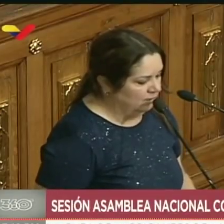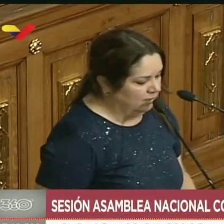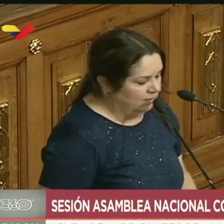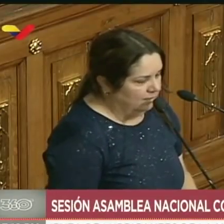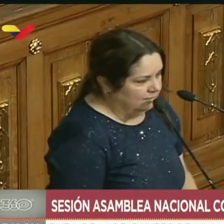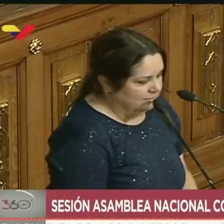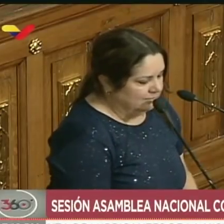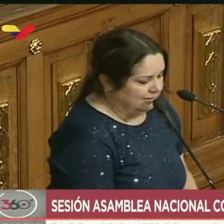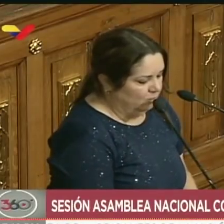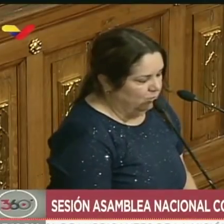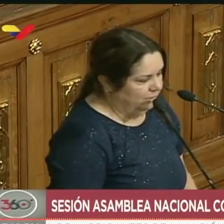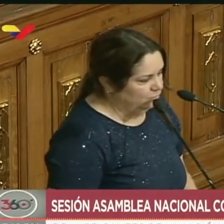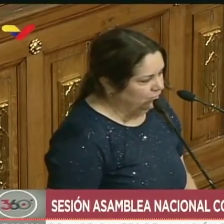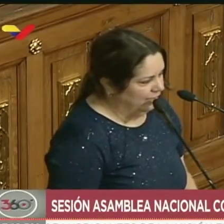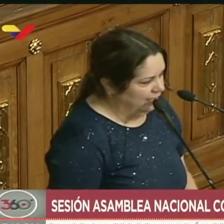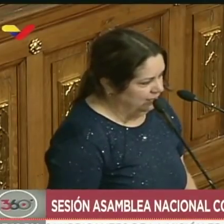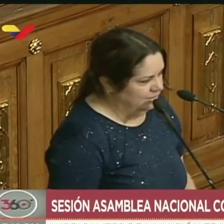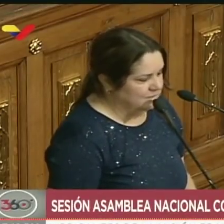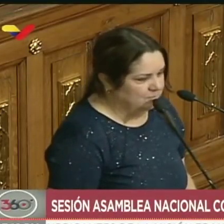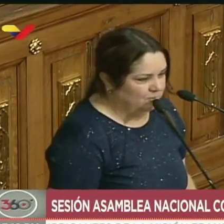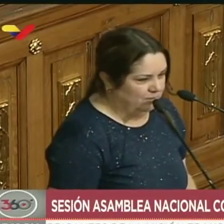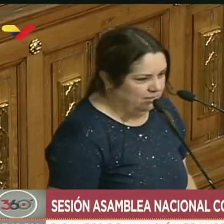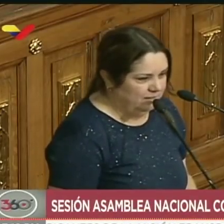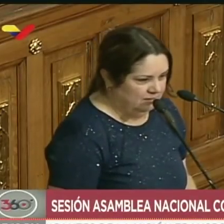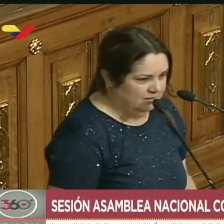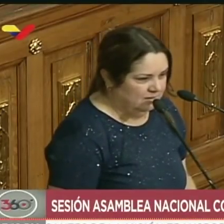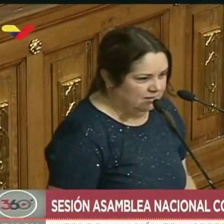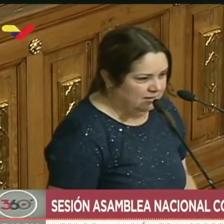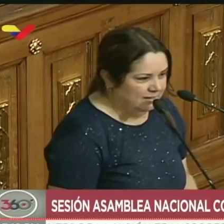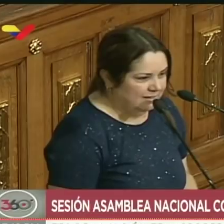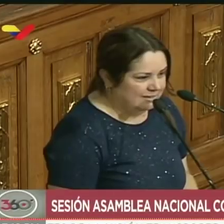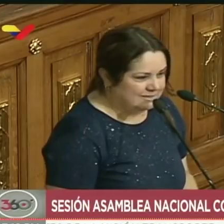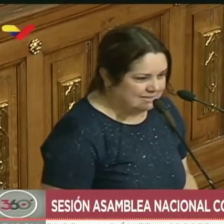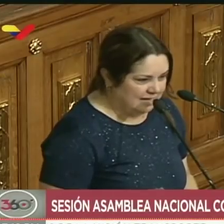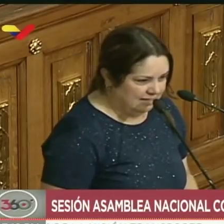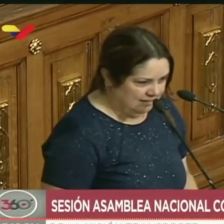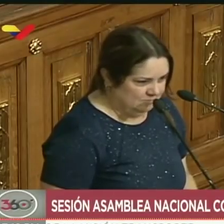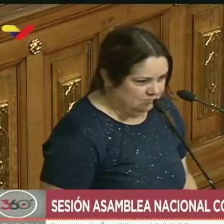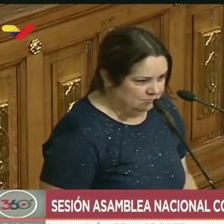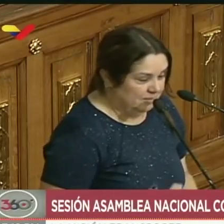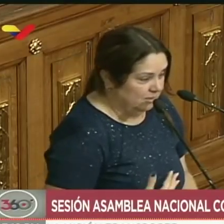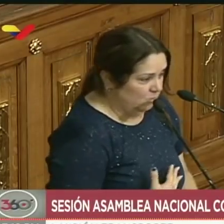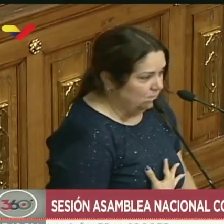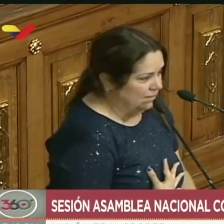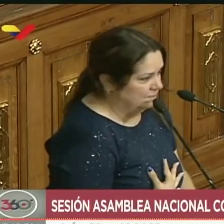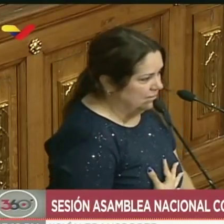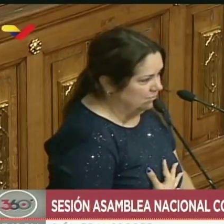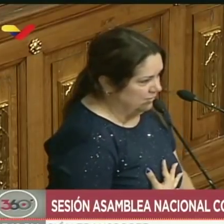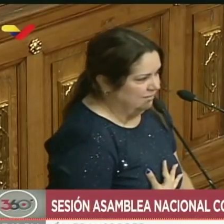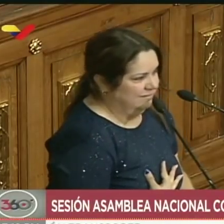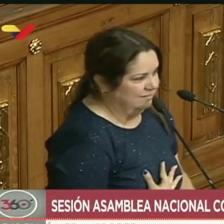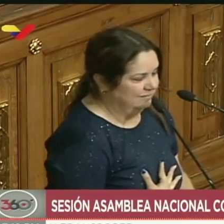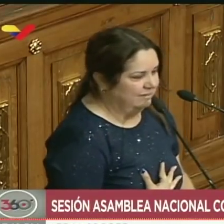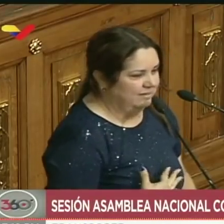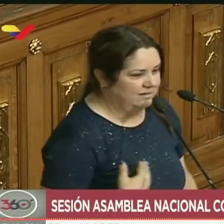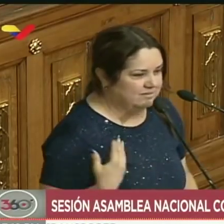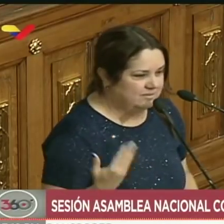pequeño. Los gritos de Arias el Chapolo eran: salga, me disculpan la